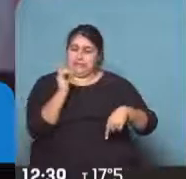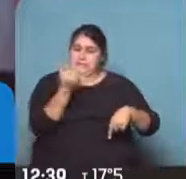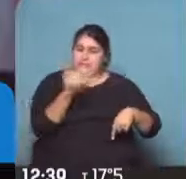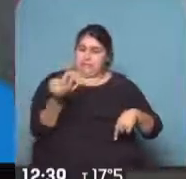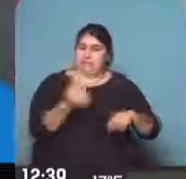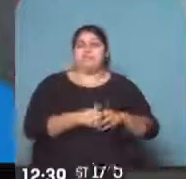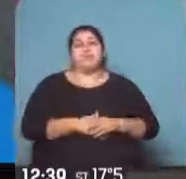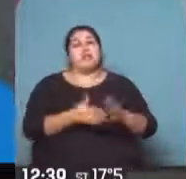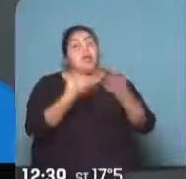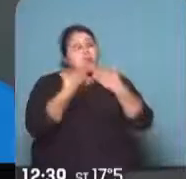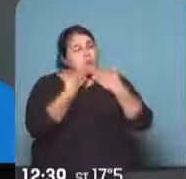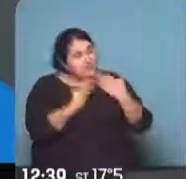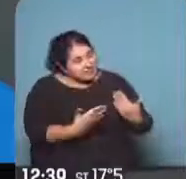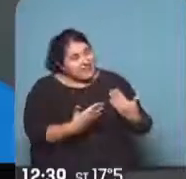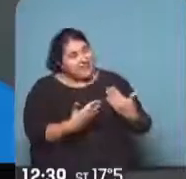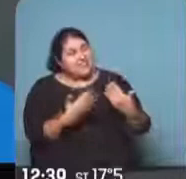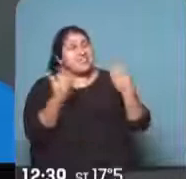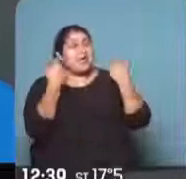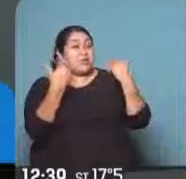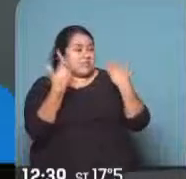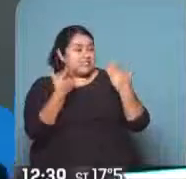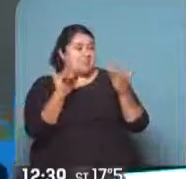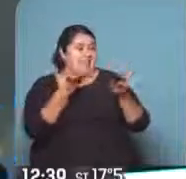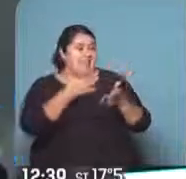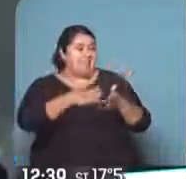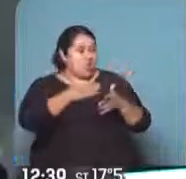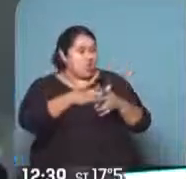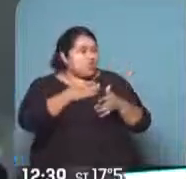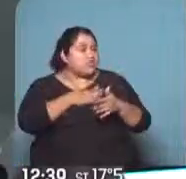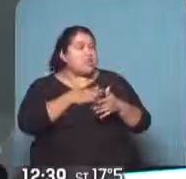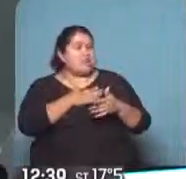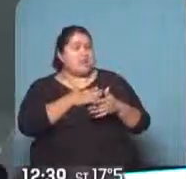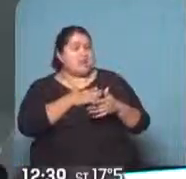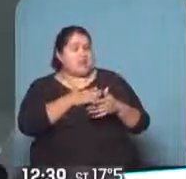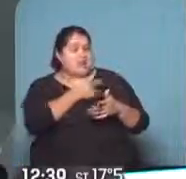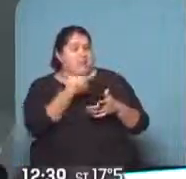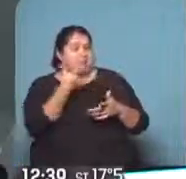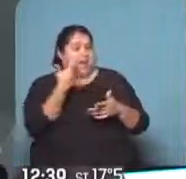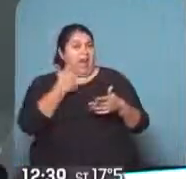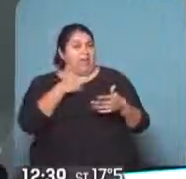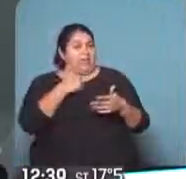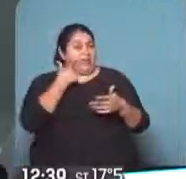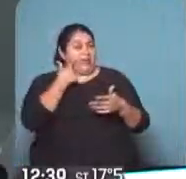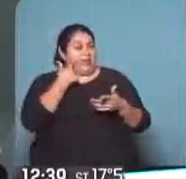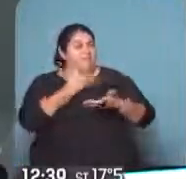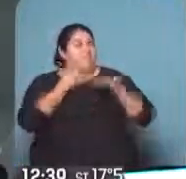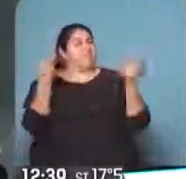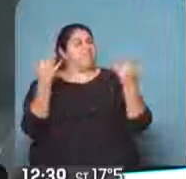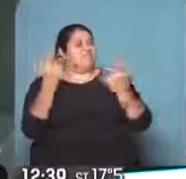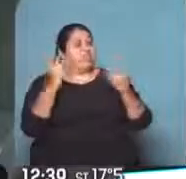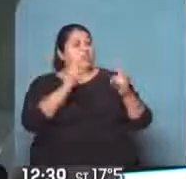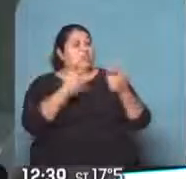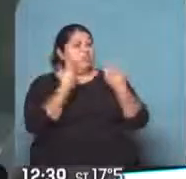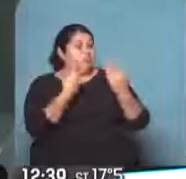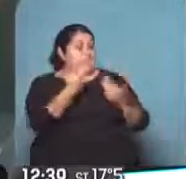porque había muchas gracias y bueno felices de tener esta buena noticia de que argentina esté de cara al mundo con la tecnología y también felicitaciones